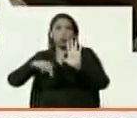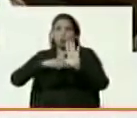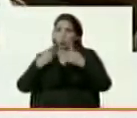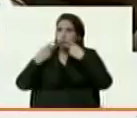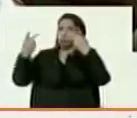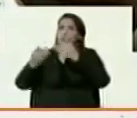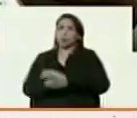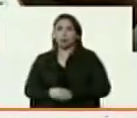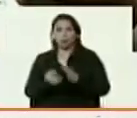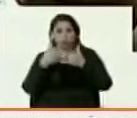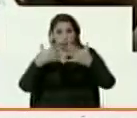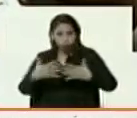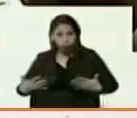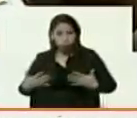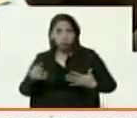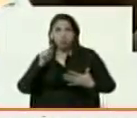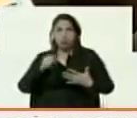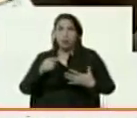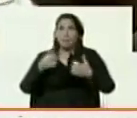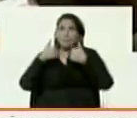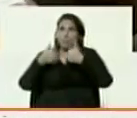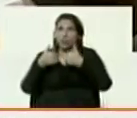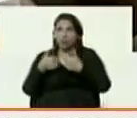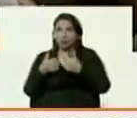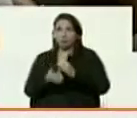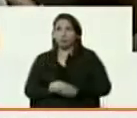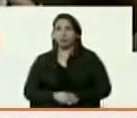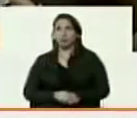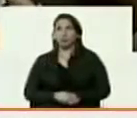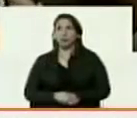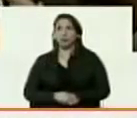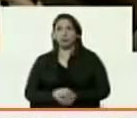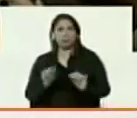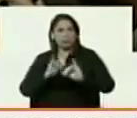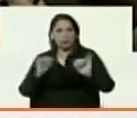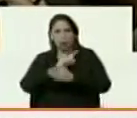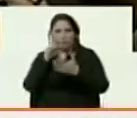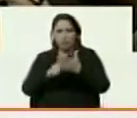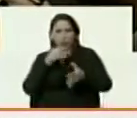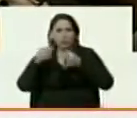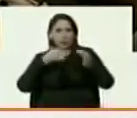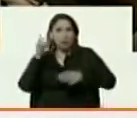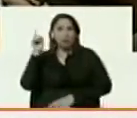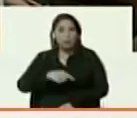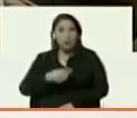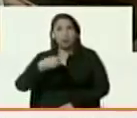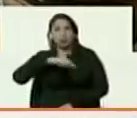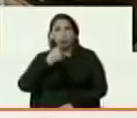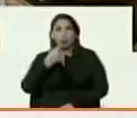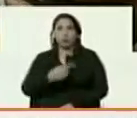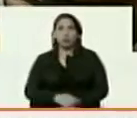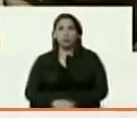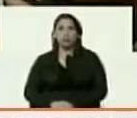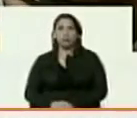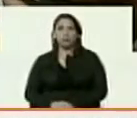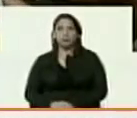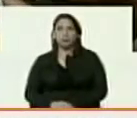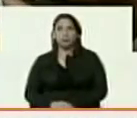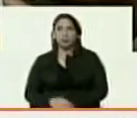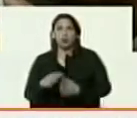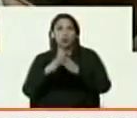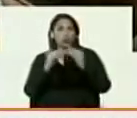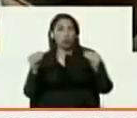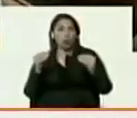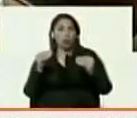en el documento, creo que está bien especificado, pero también hemos dicho que toda elección